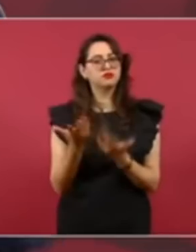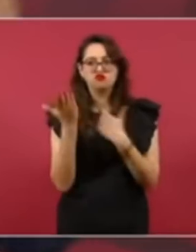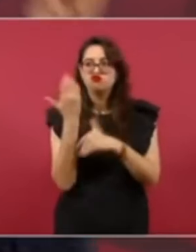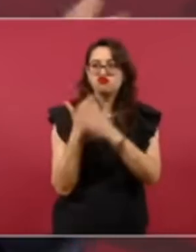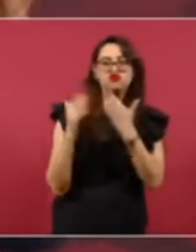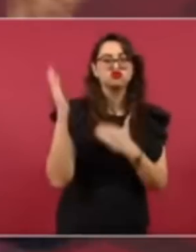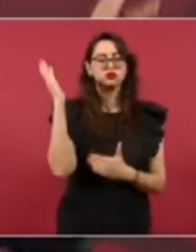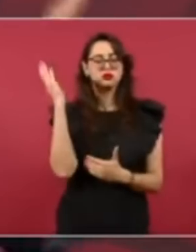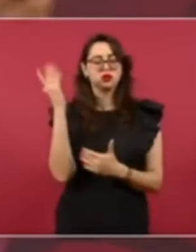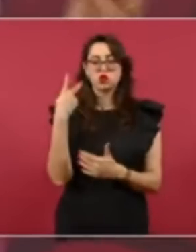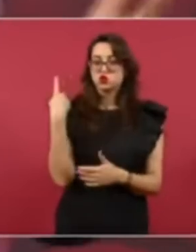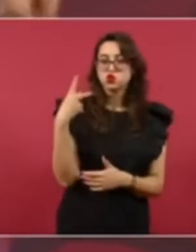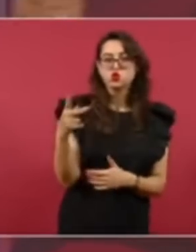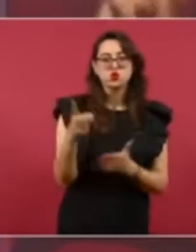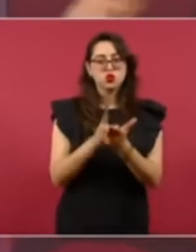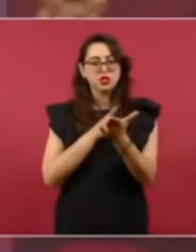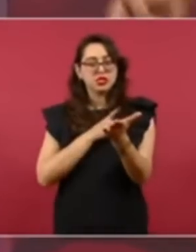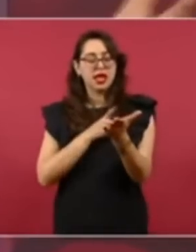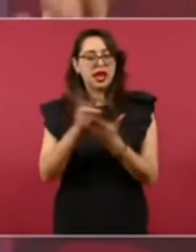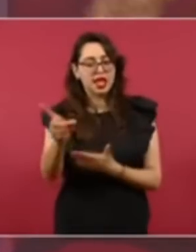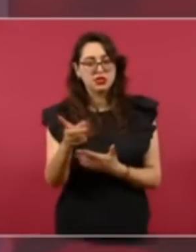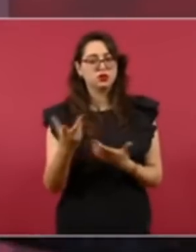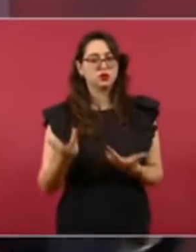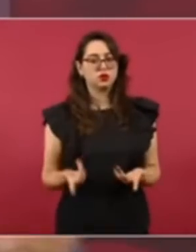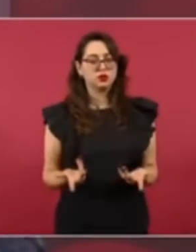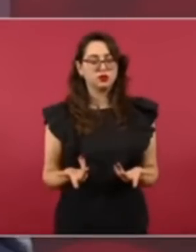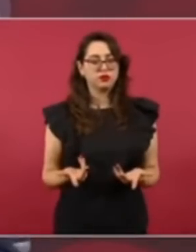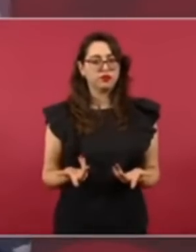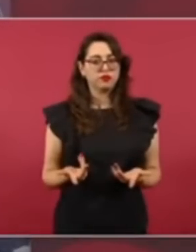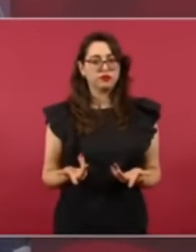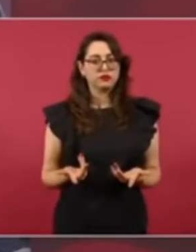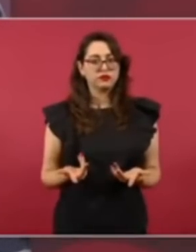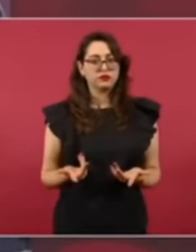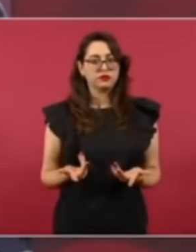Cuando entregaron todo, cuando remataron todo,